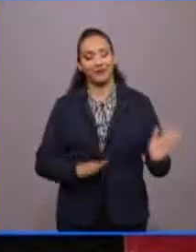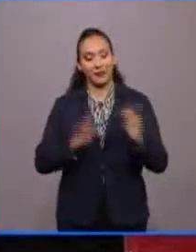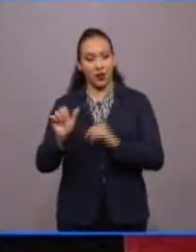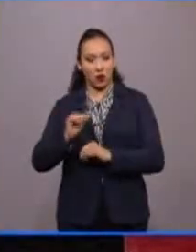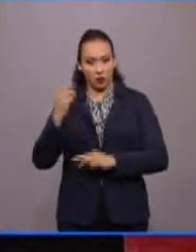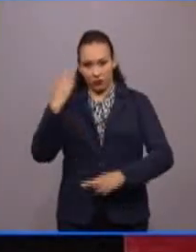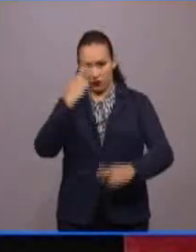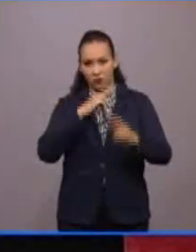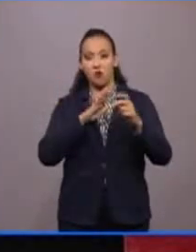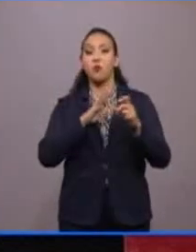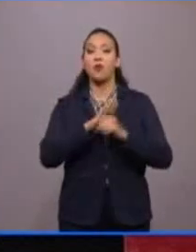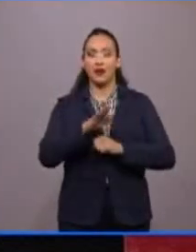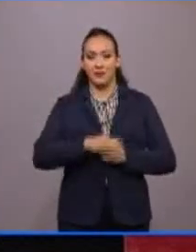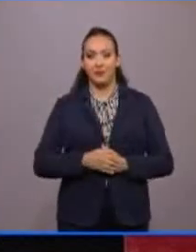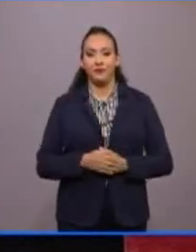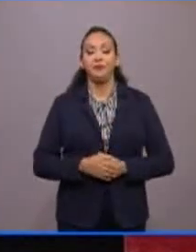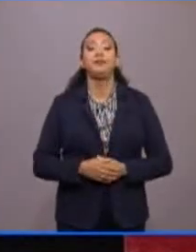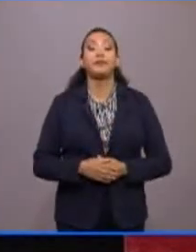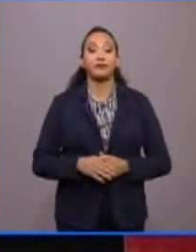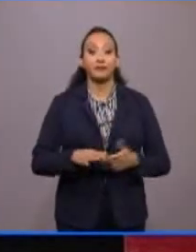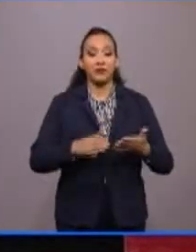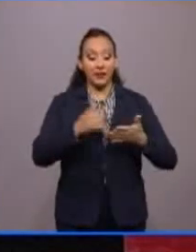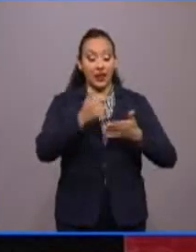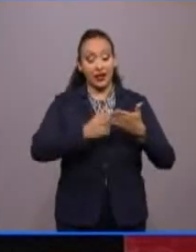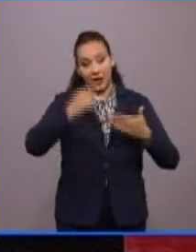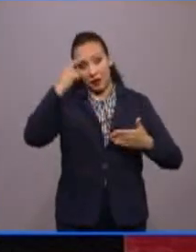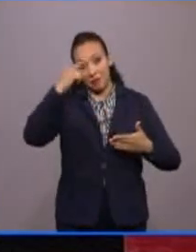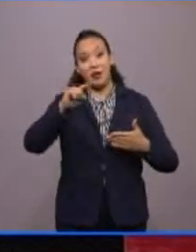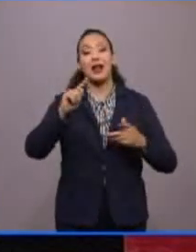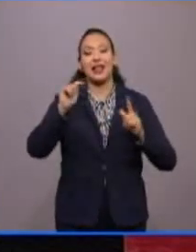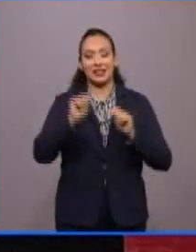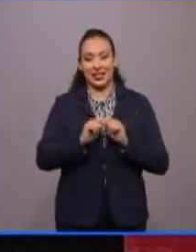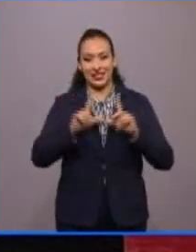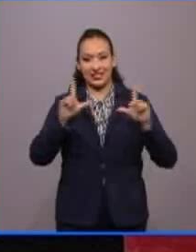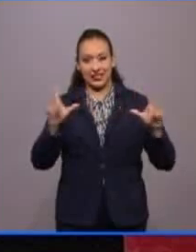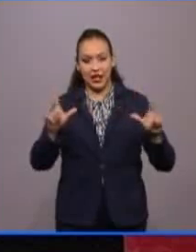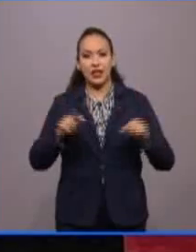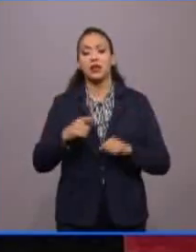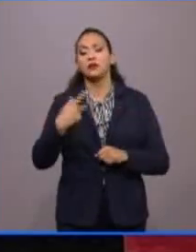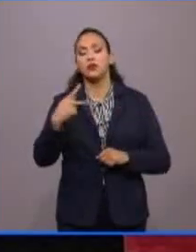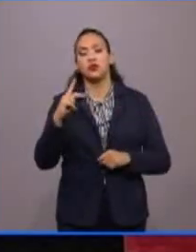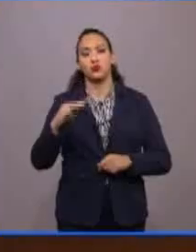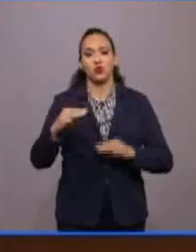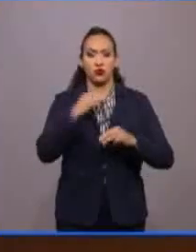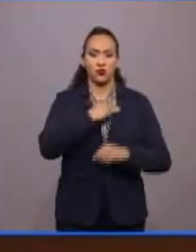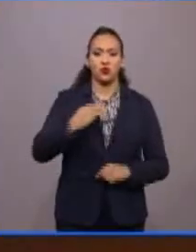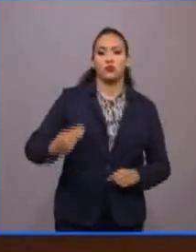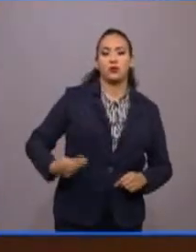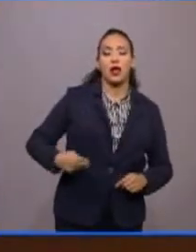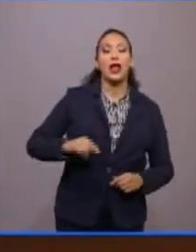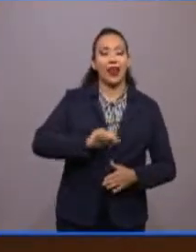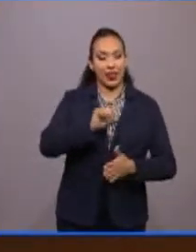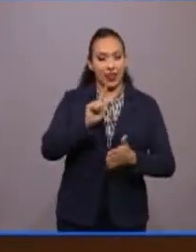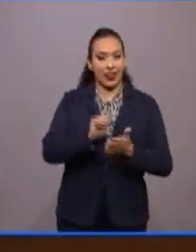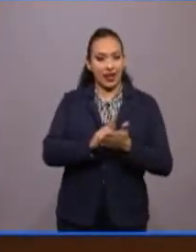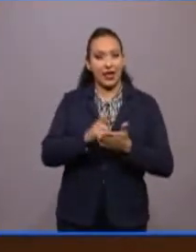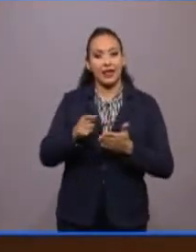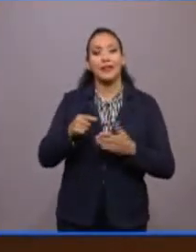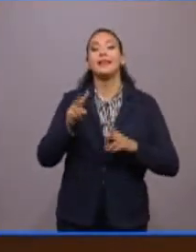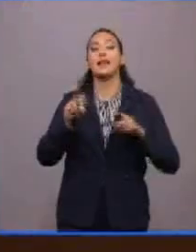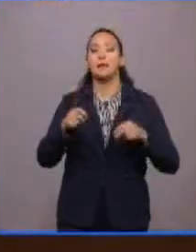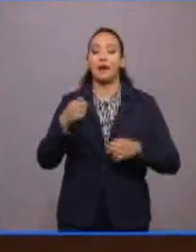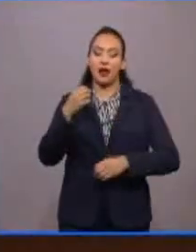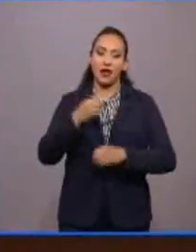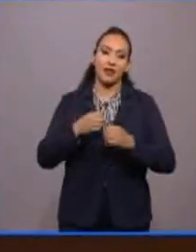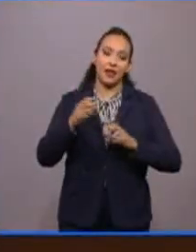el Pleno de la Corte invalidó el Padrón Único de Contratistas de Tlaxcala y sus municipios establecido en la Ley Local de Obras